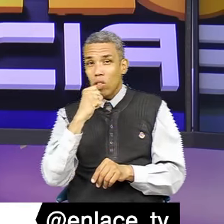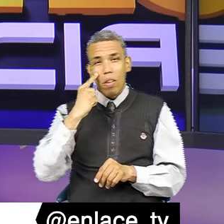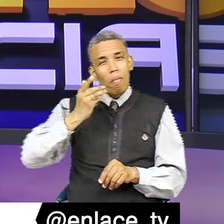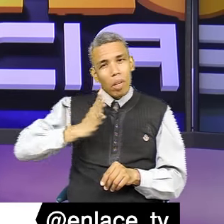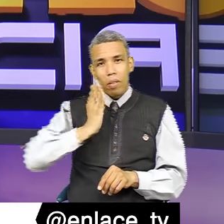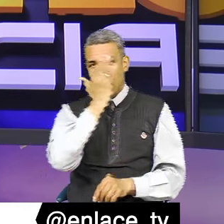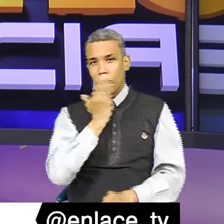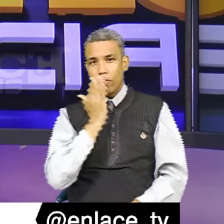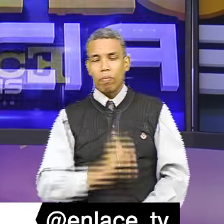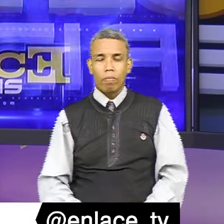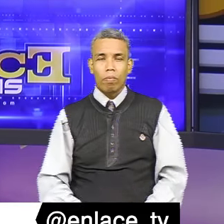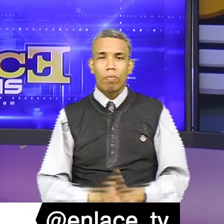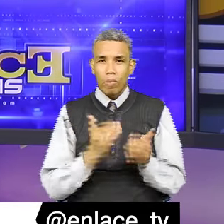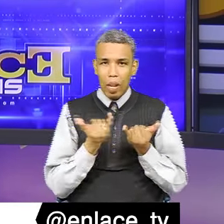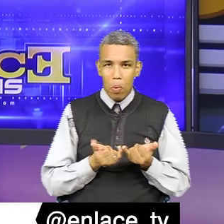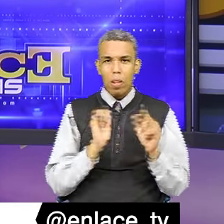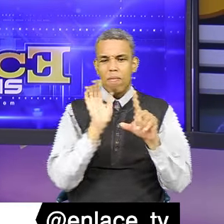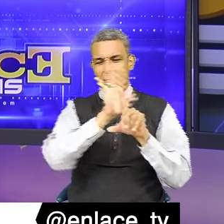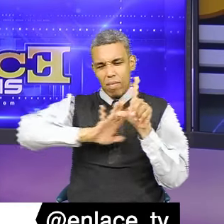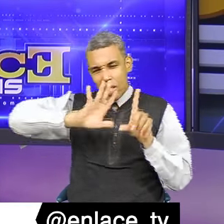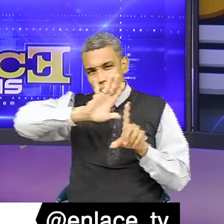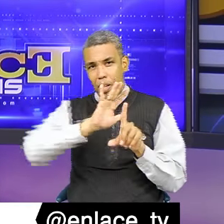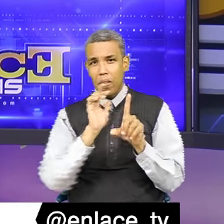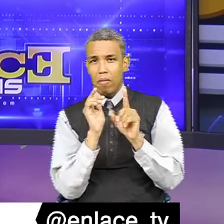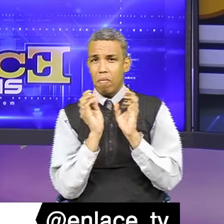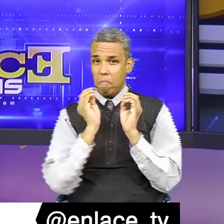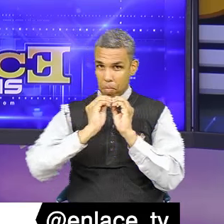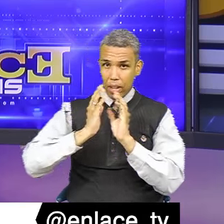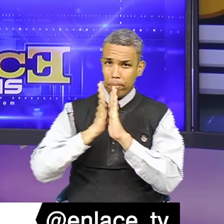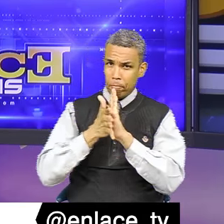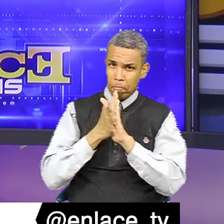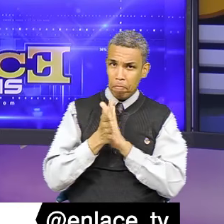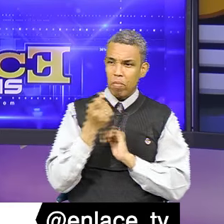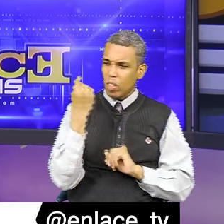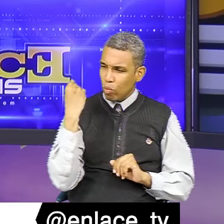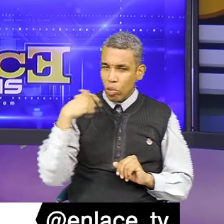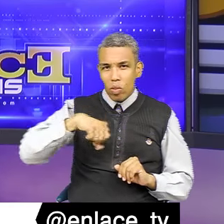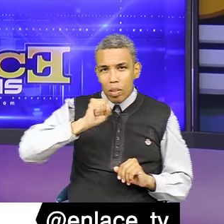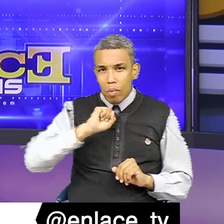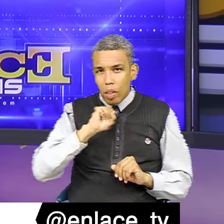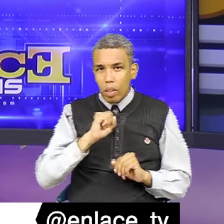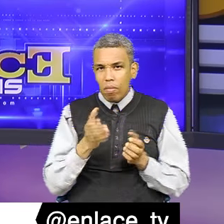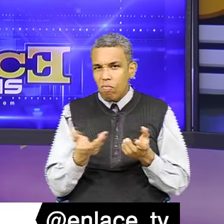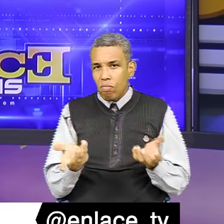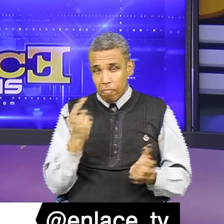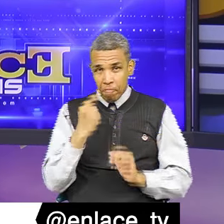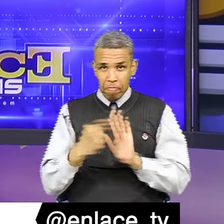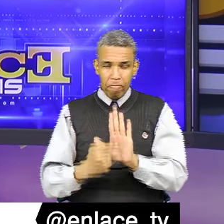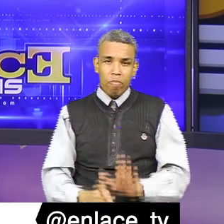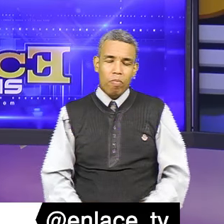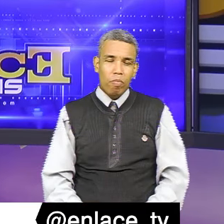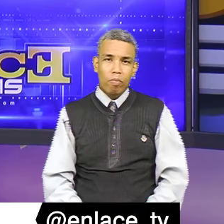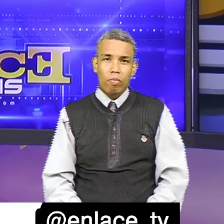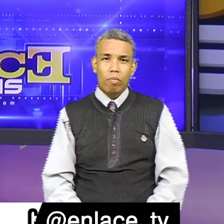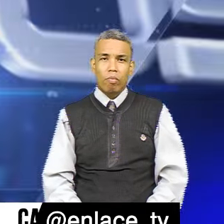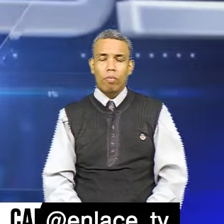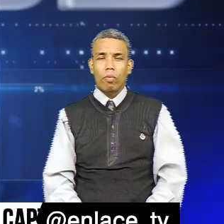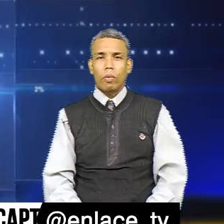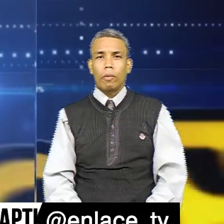A continuación, en imágenes y sonidos, conozcamos otros hechos importantes ocurridos en las últimas horas en nuestra ciudad y región.